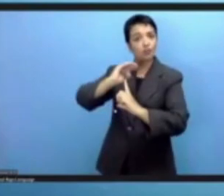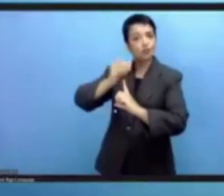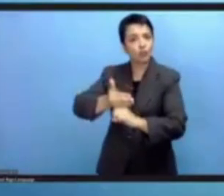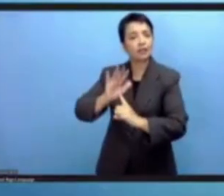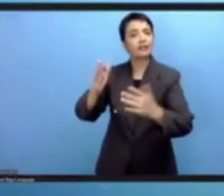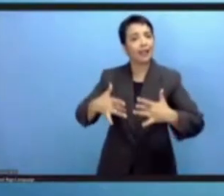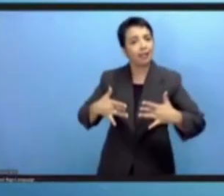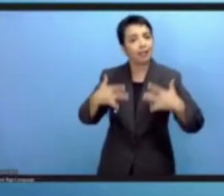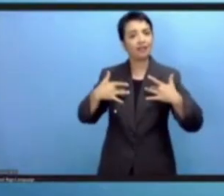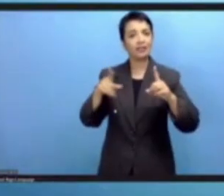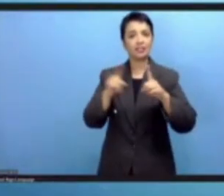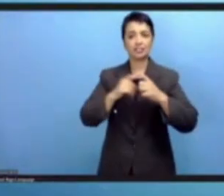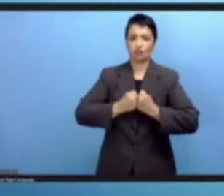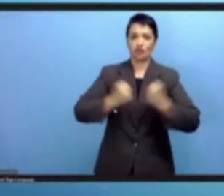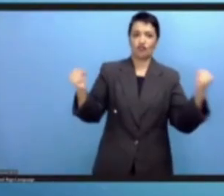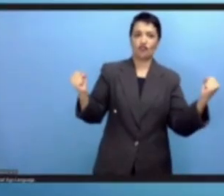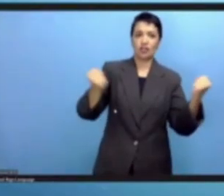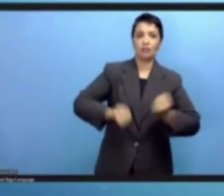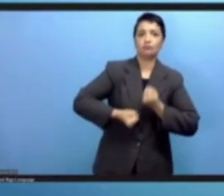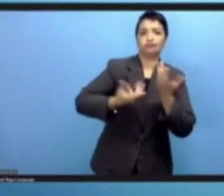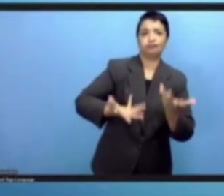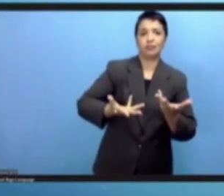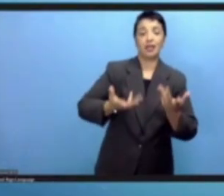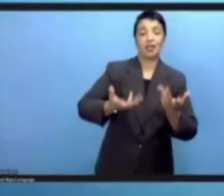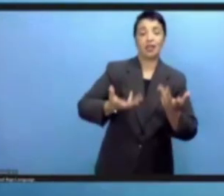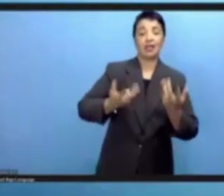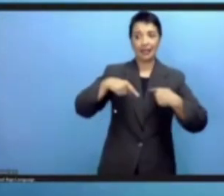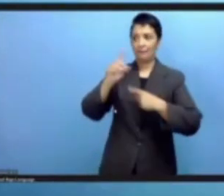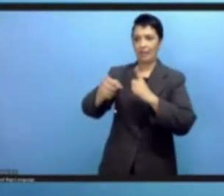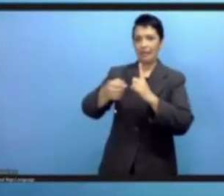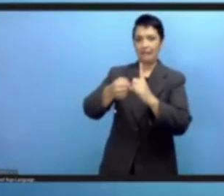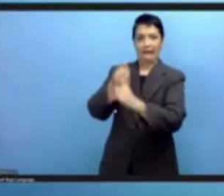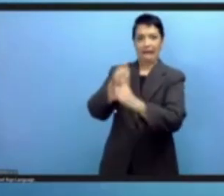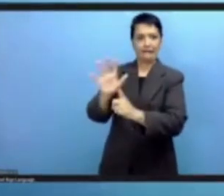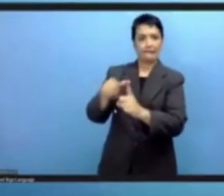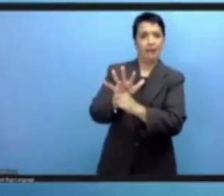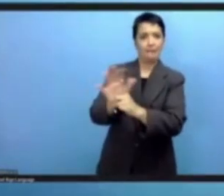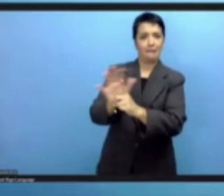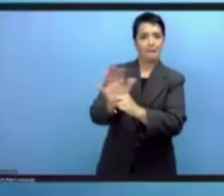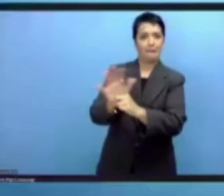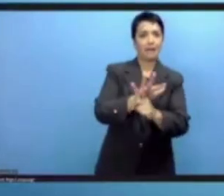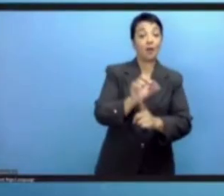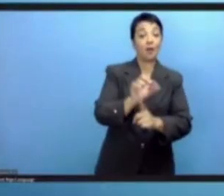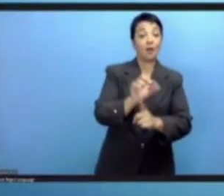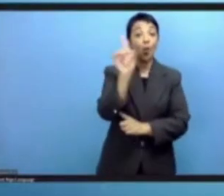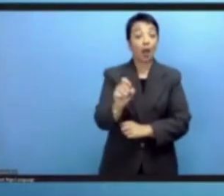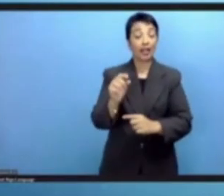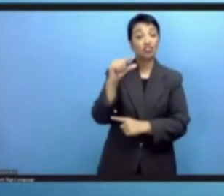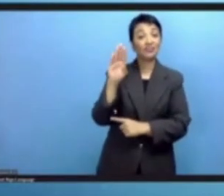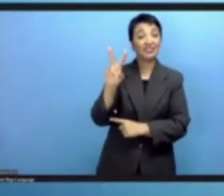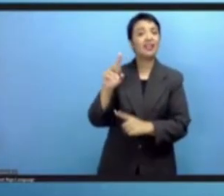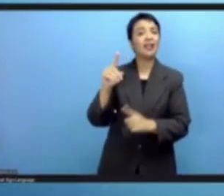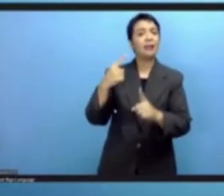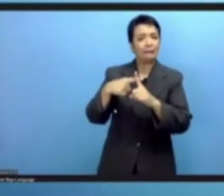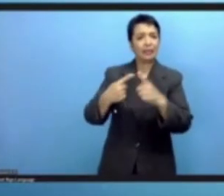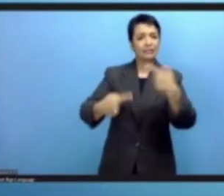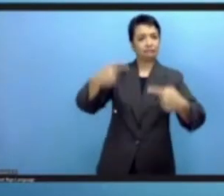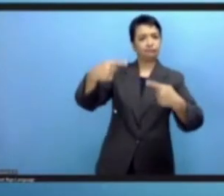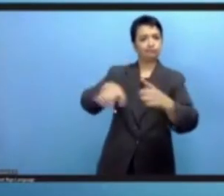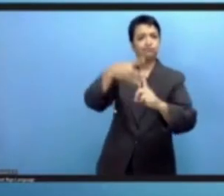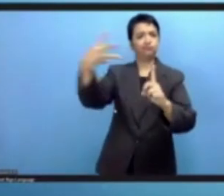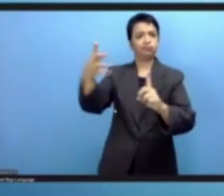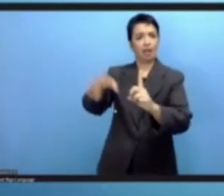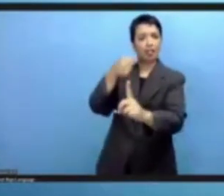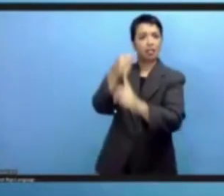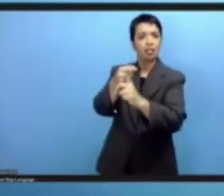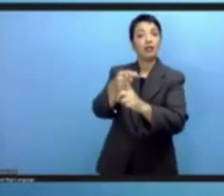resiliente resiliente medidas concretas se debe tomar para promover la participación en la cooperación digital y la gobernanza y